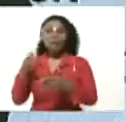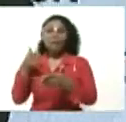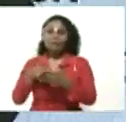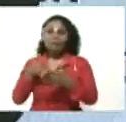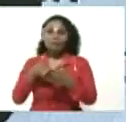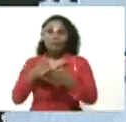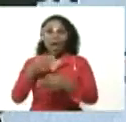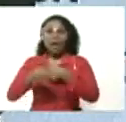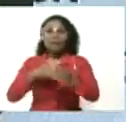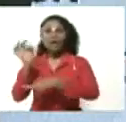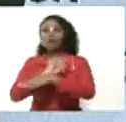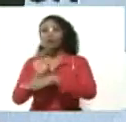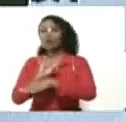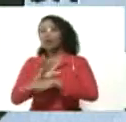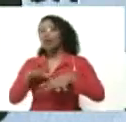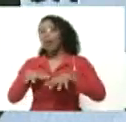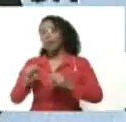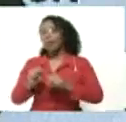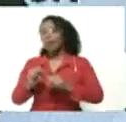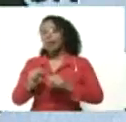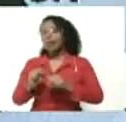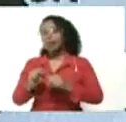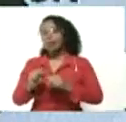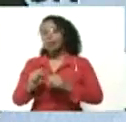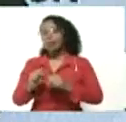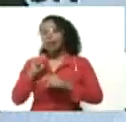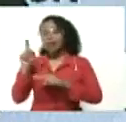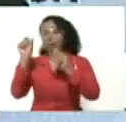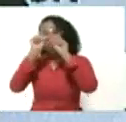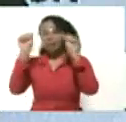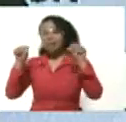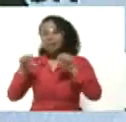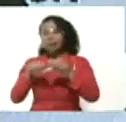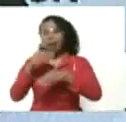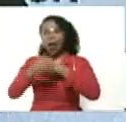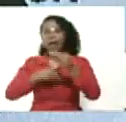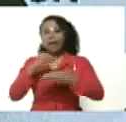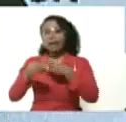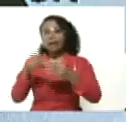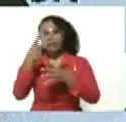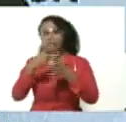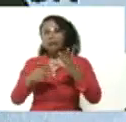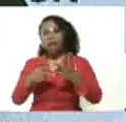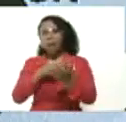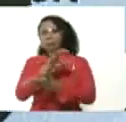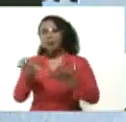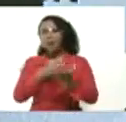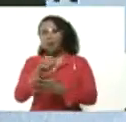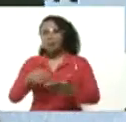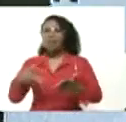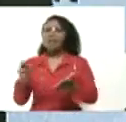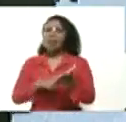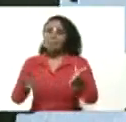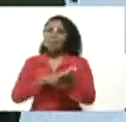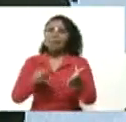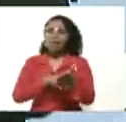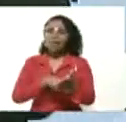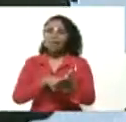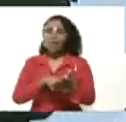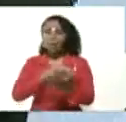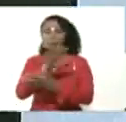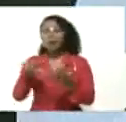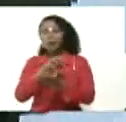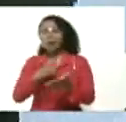en el funcionamiento del sistema capitalista. Una es que es un sistema sometido invariablemente a crisis recurrentes. Y cuando hay crisis recurrentes